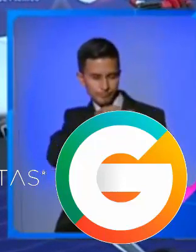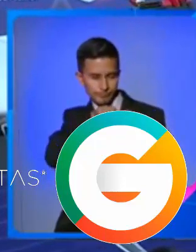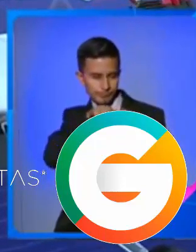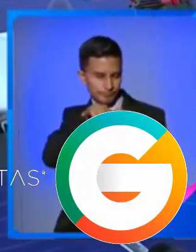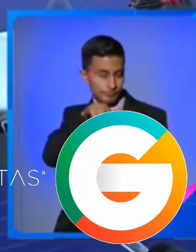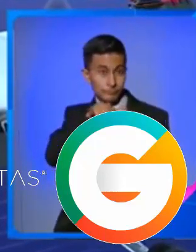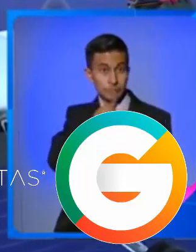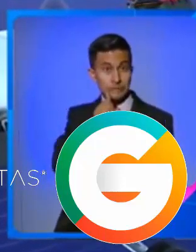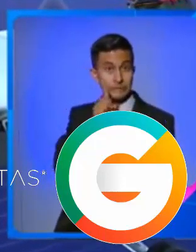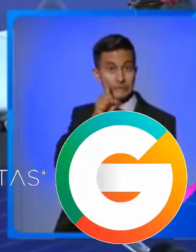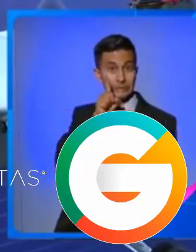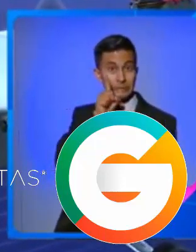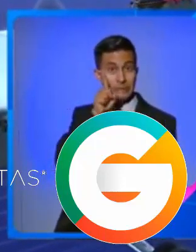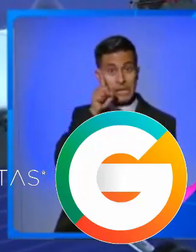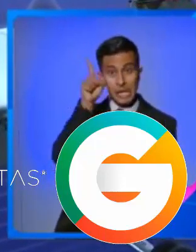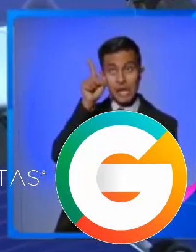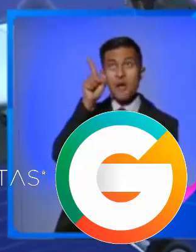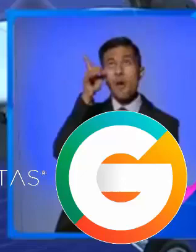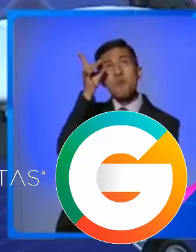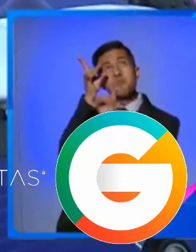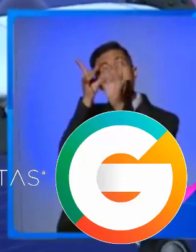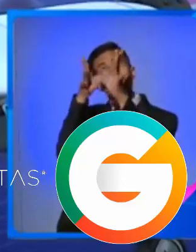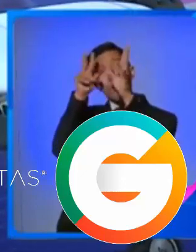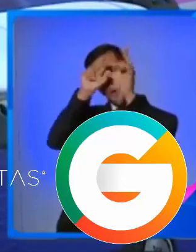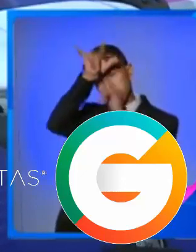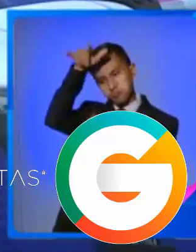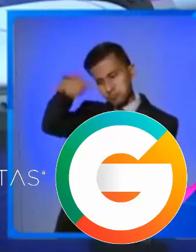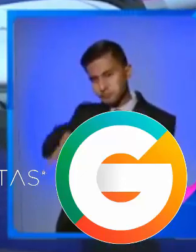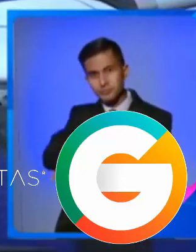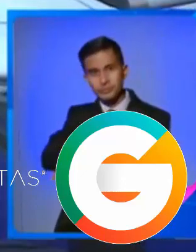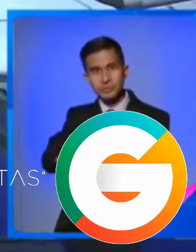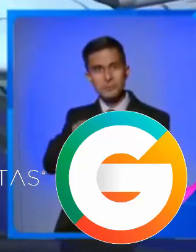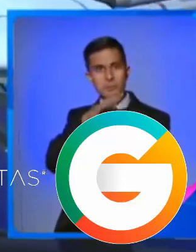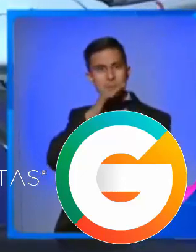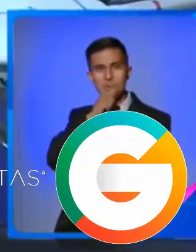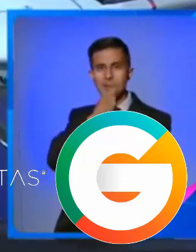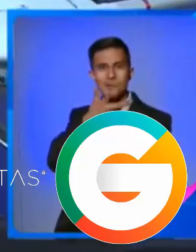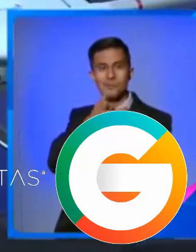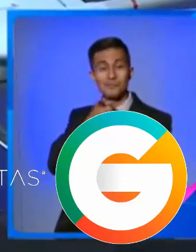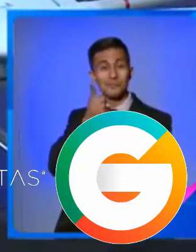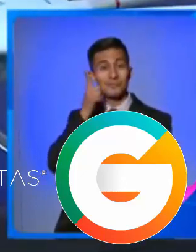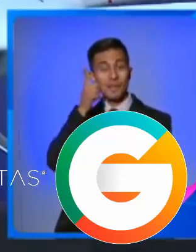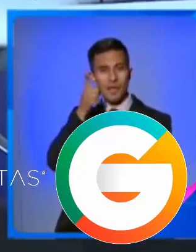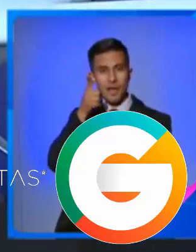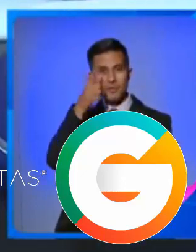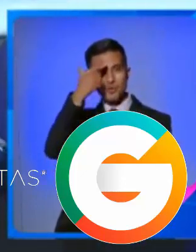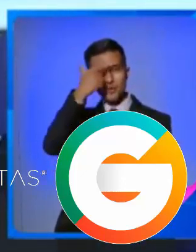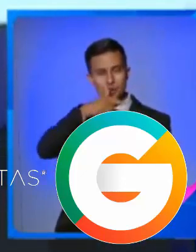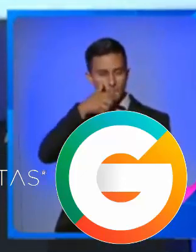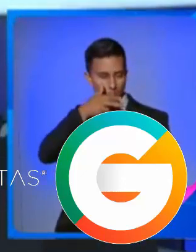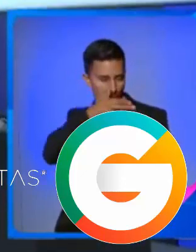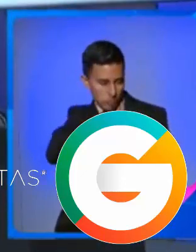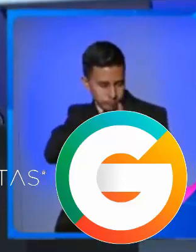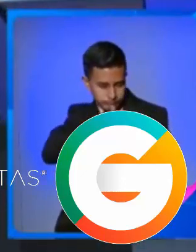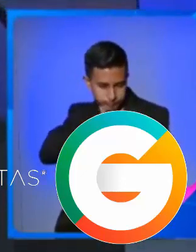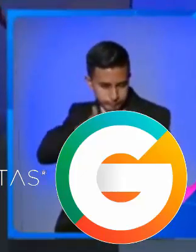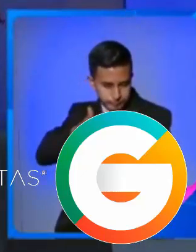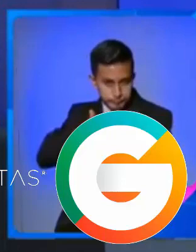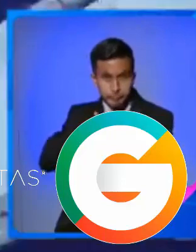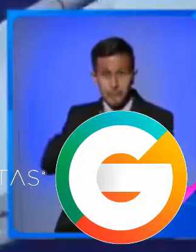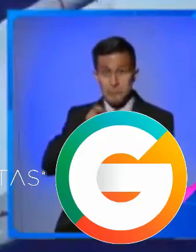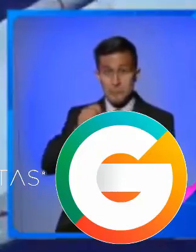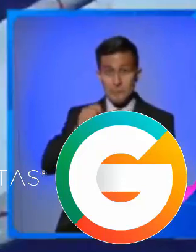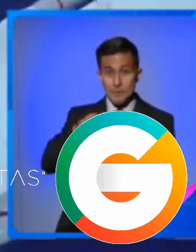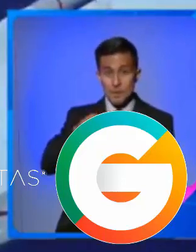imposible que se le pueda derribar. Tiene visión nocturna, cámaras de vigilancia infrarrojas para detectar